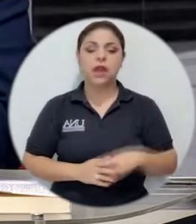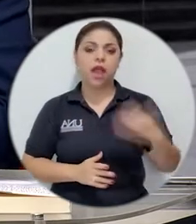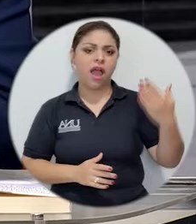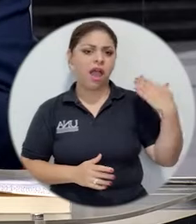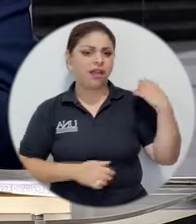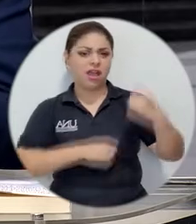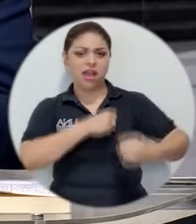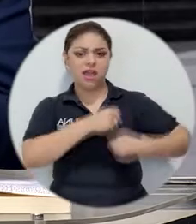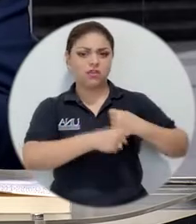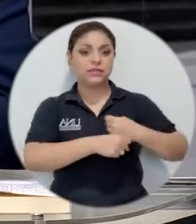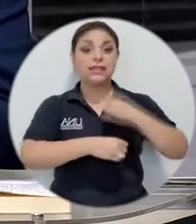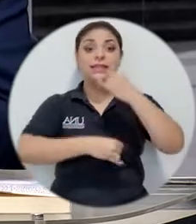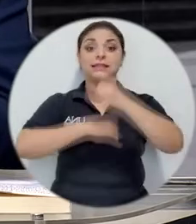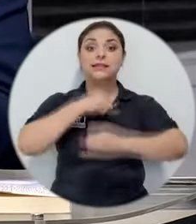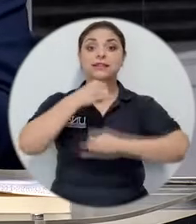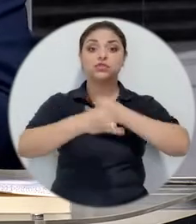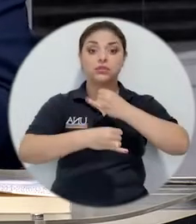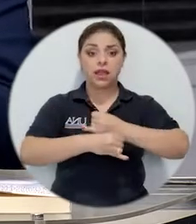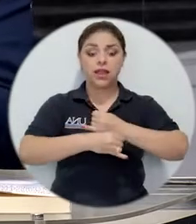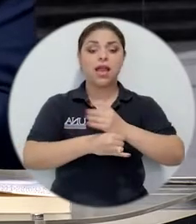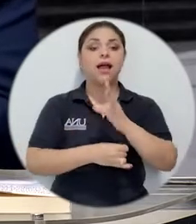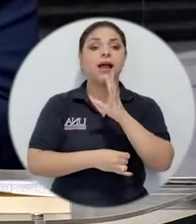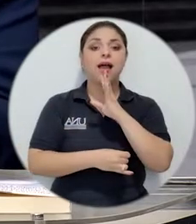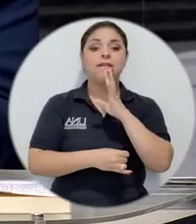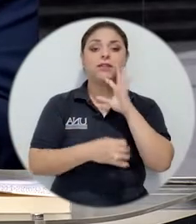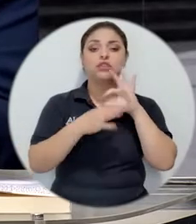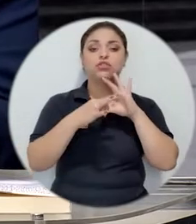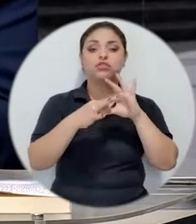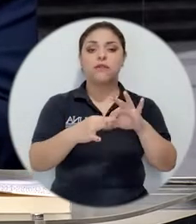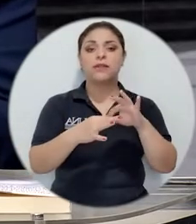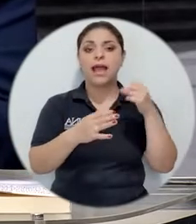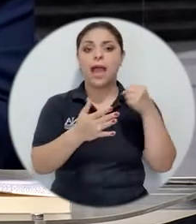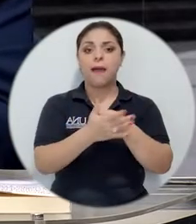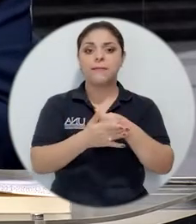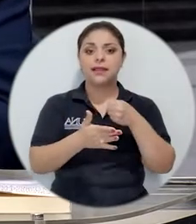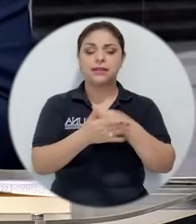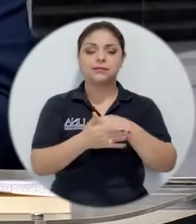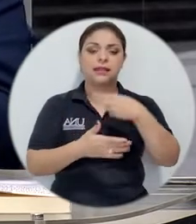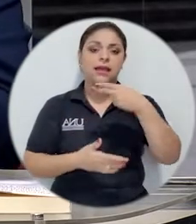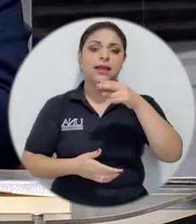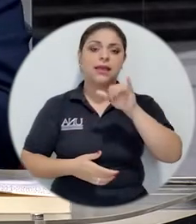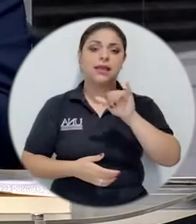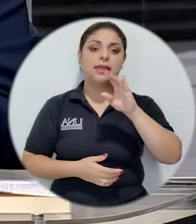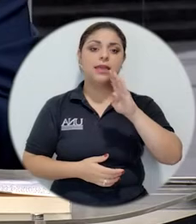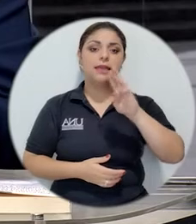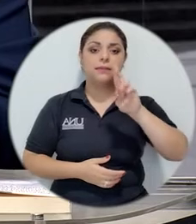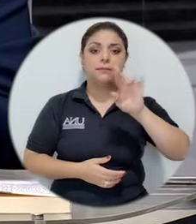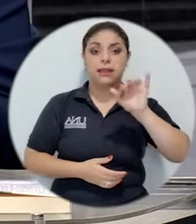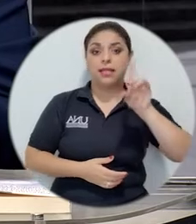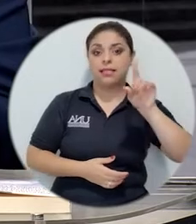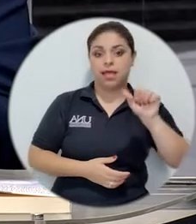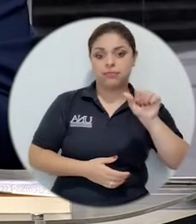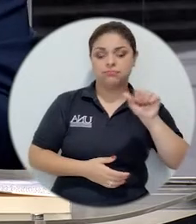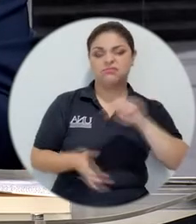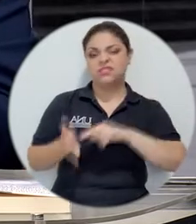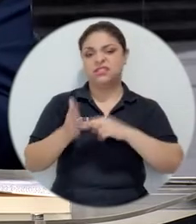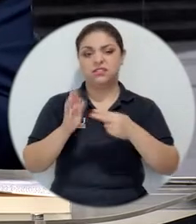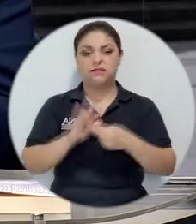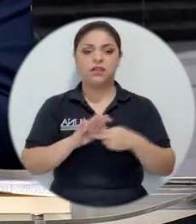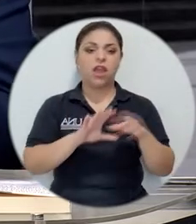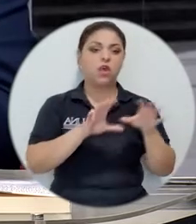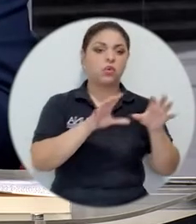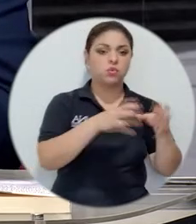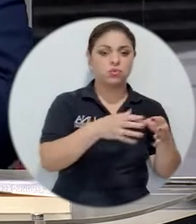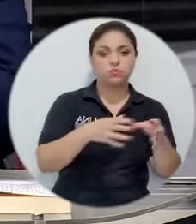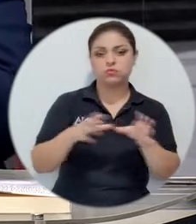concreto, en las últimas décadas a nivel internacional se ha venido hablando de las llamadas amenazas híbridas, que tiene que